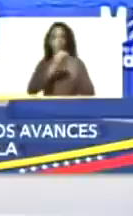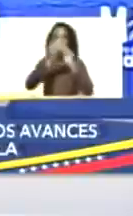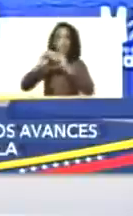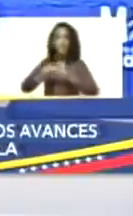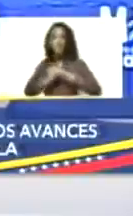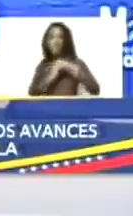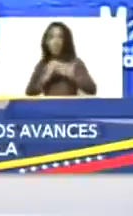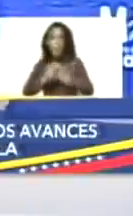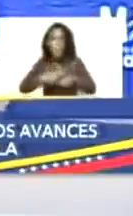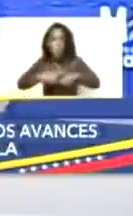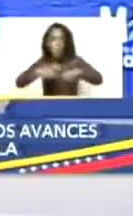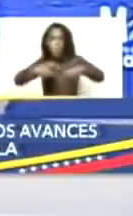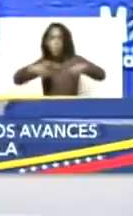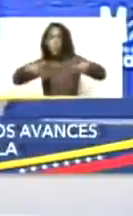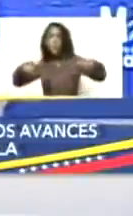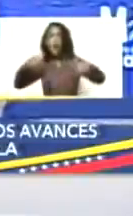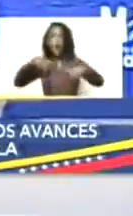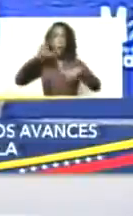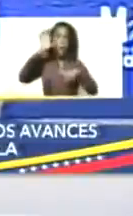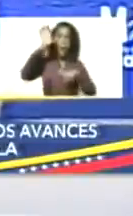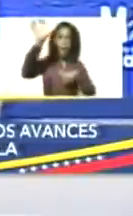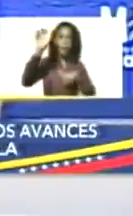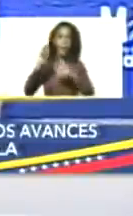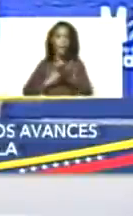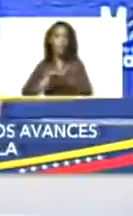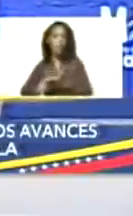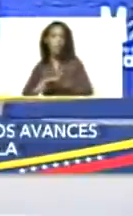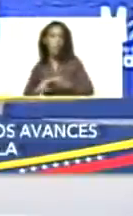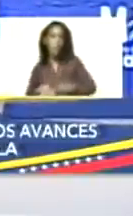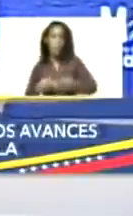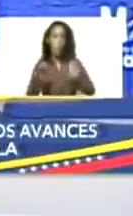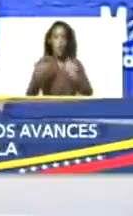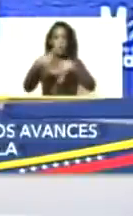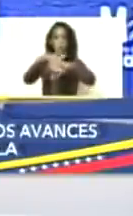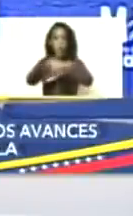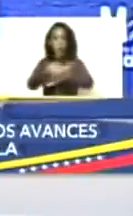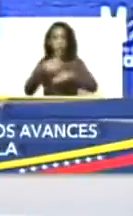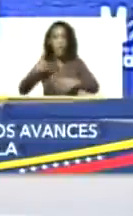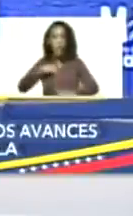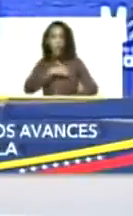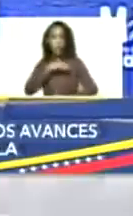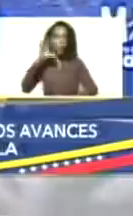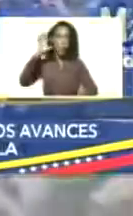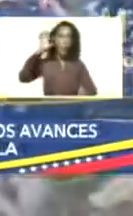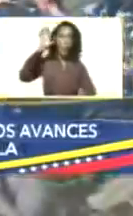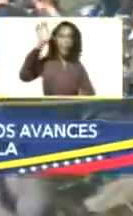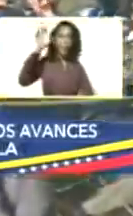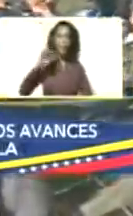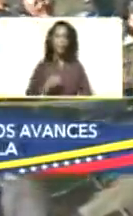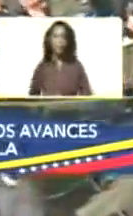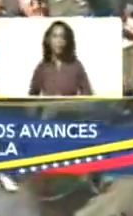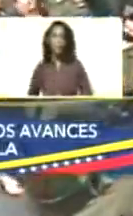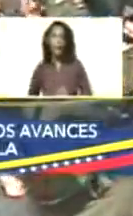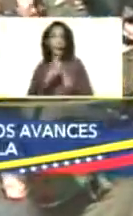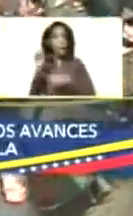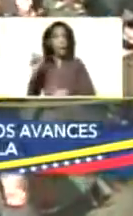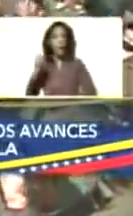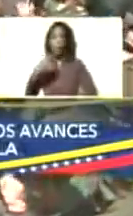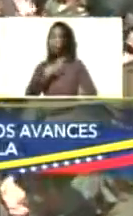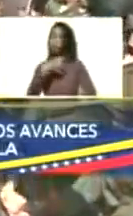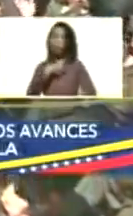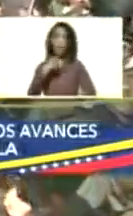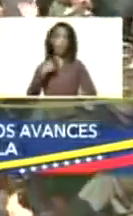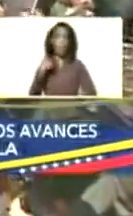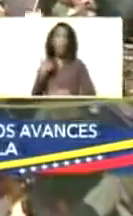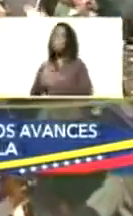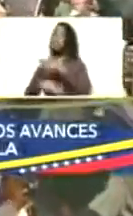del crecimiento del país, de la recuperación integral de nuestra nación. Así que no me podía ir de